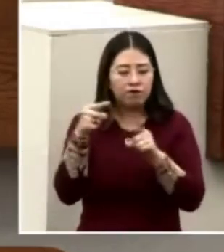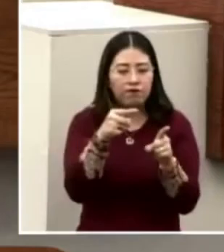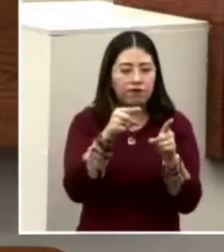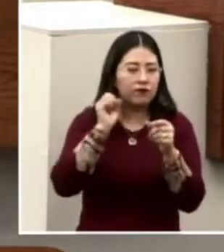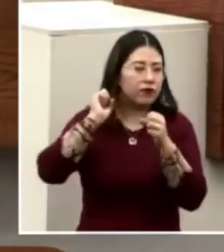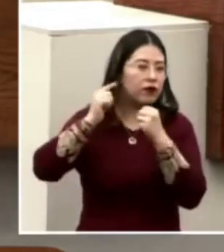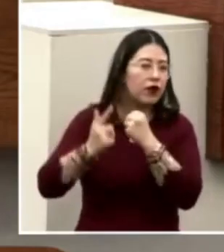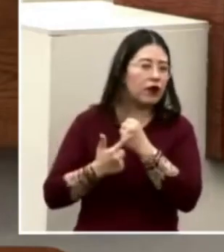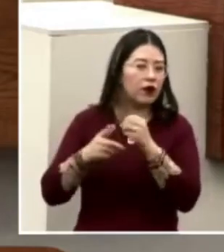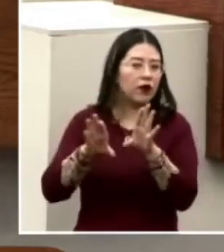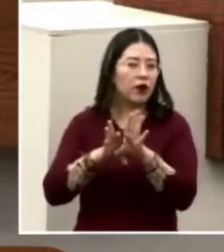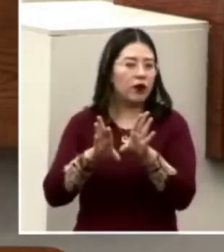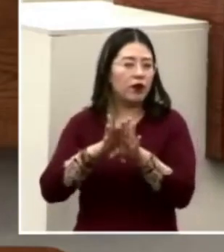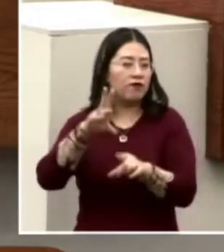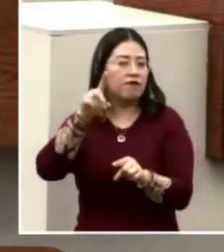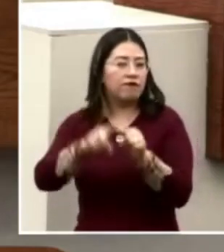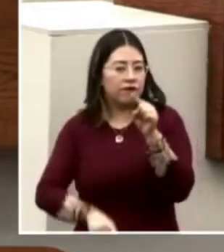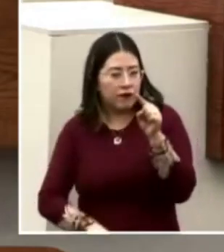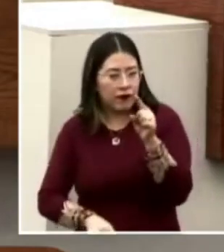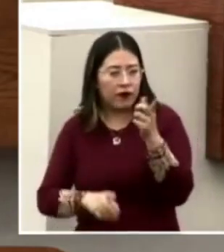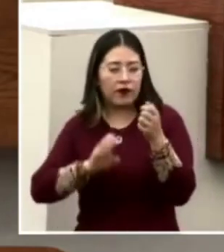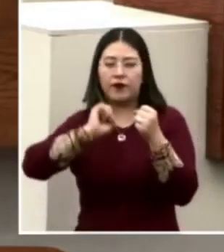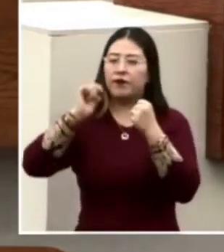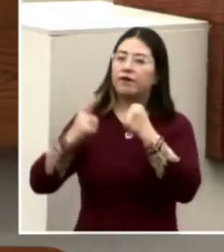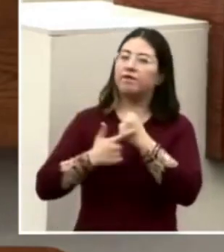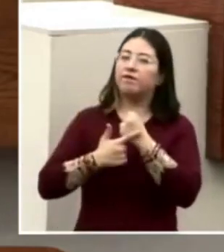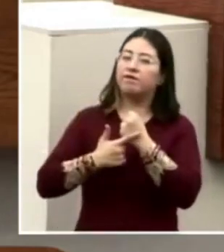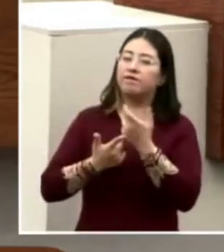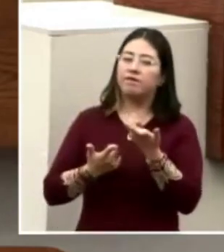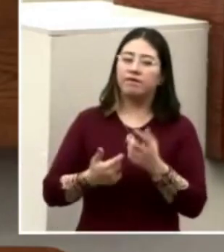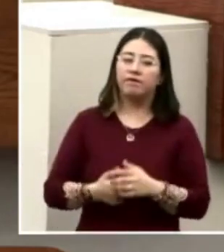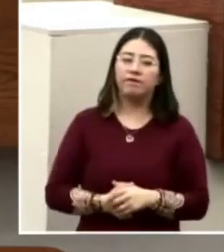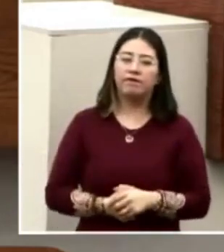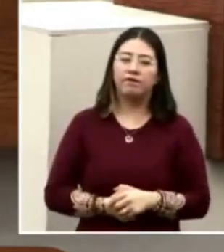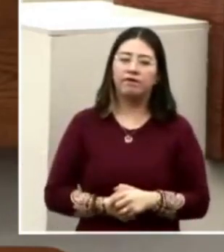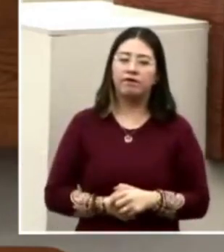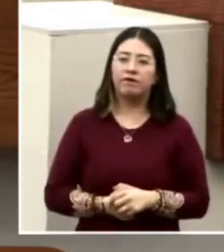de manchar el nombre de quienes,